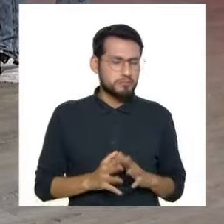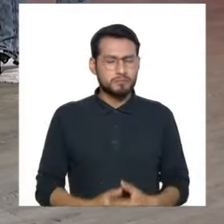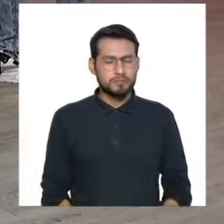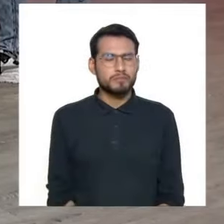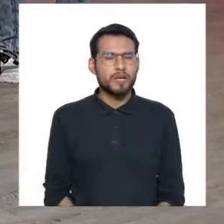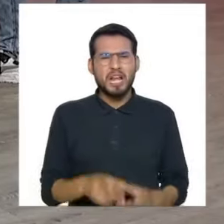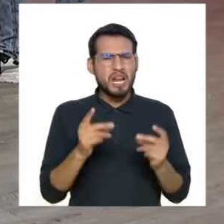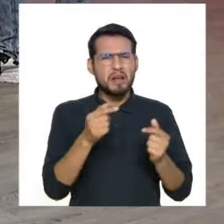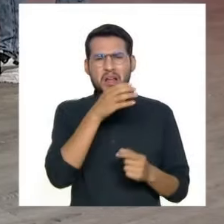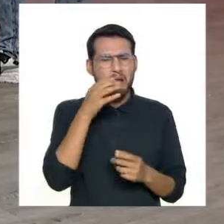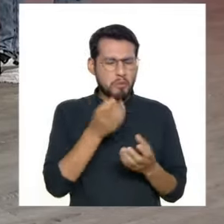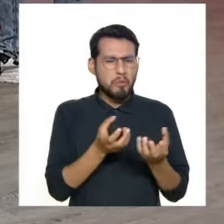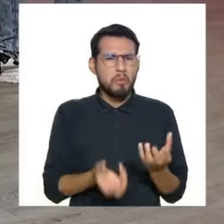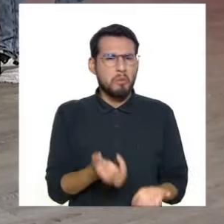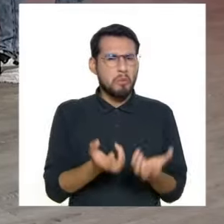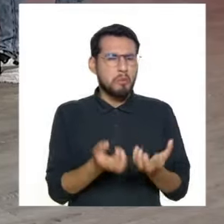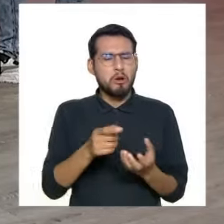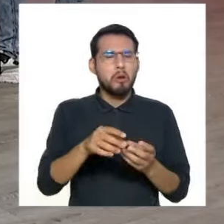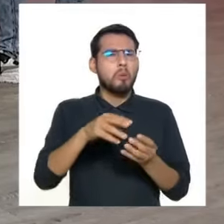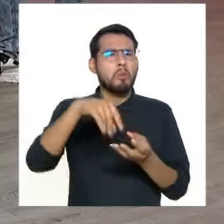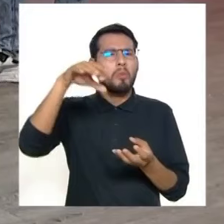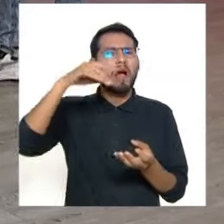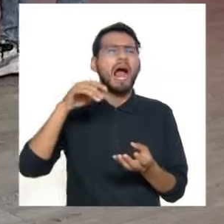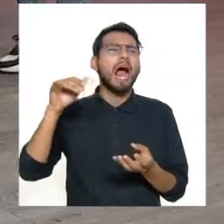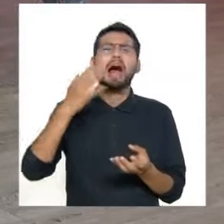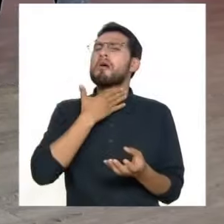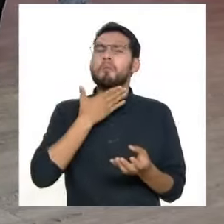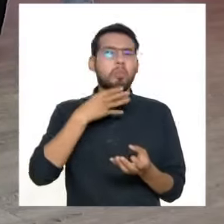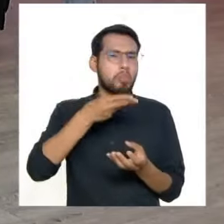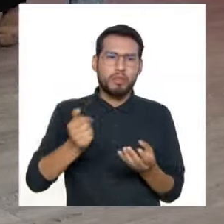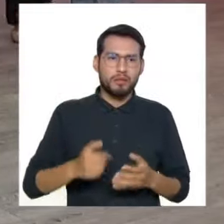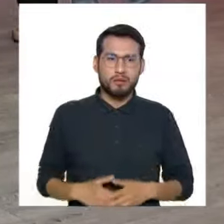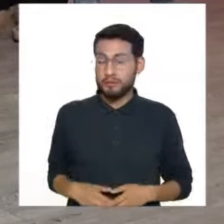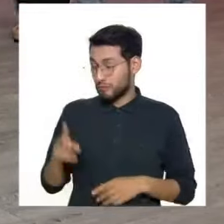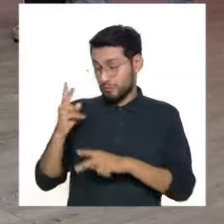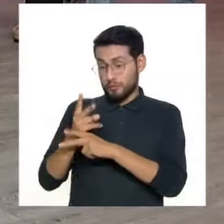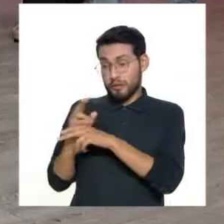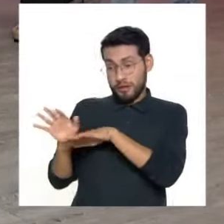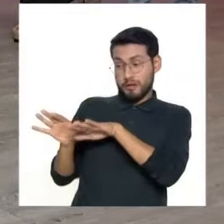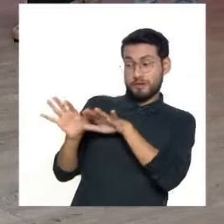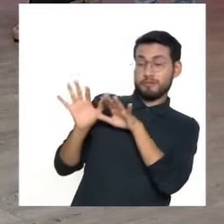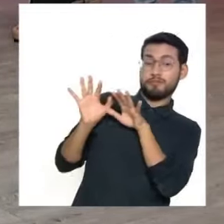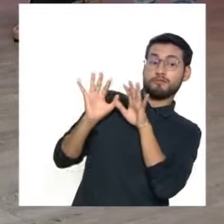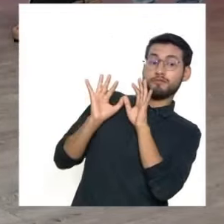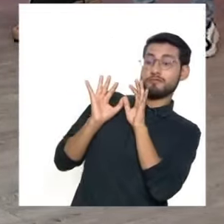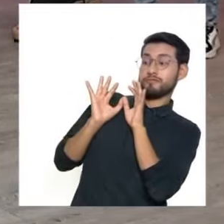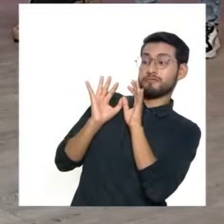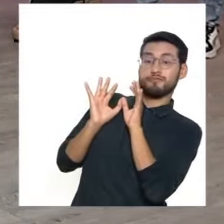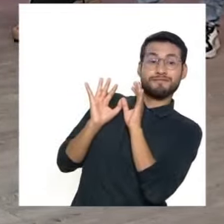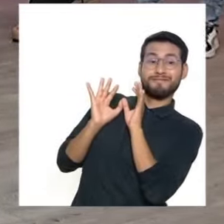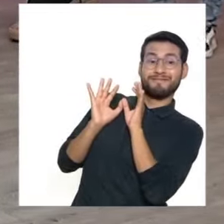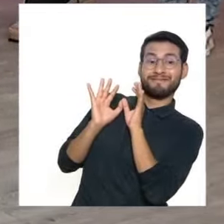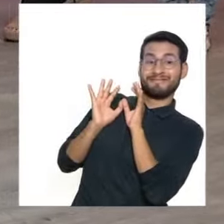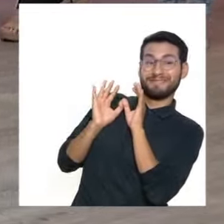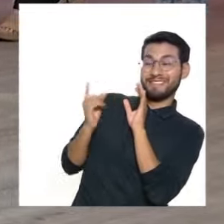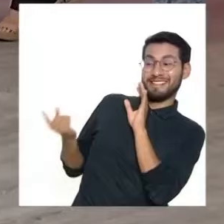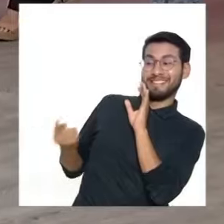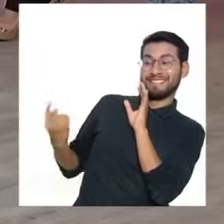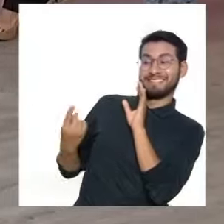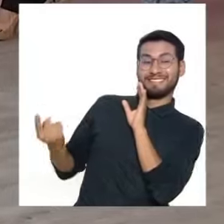no Oye y eso como mi mamá siempre dice hay que alejarnos mi querid